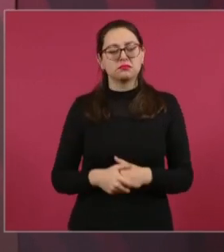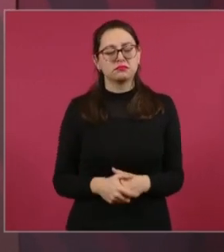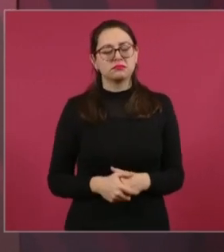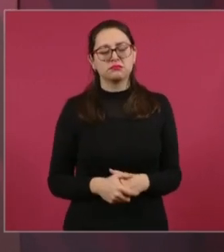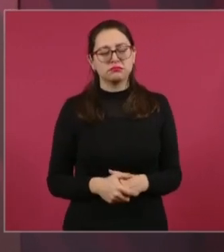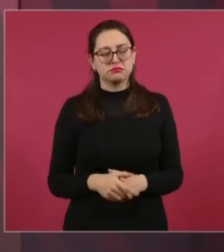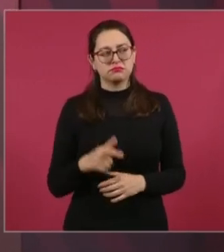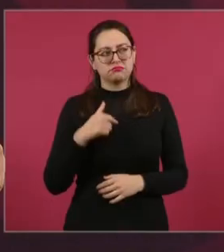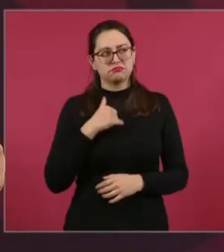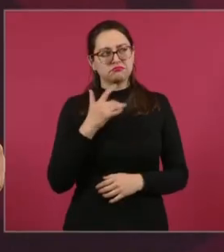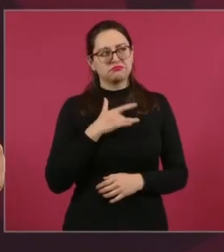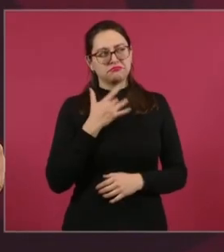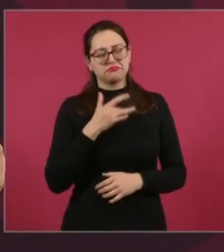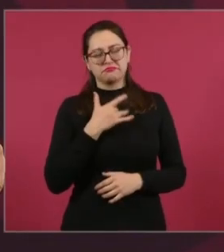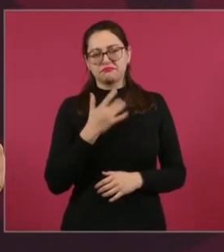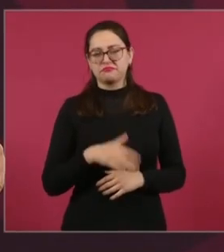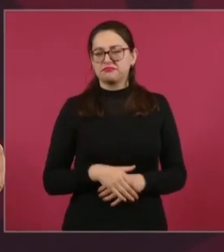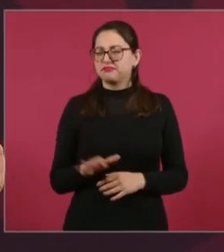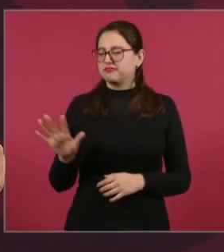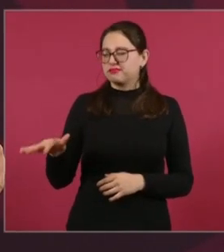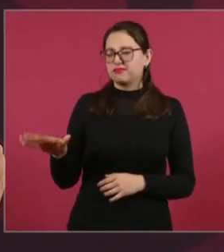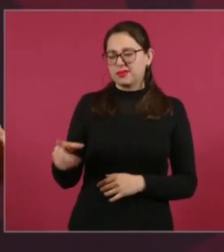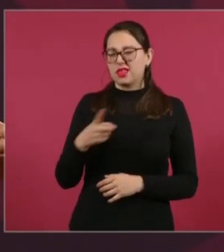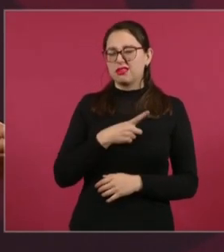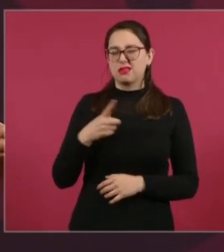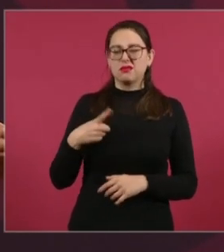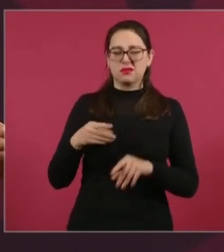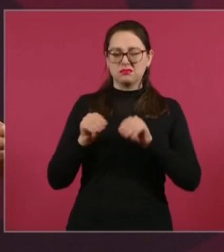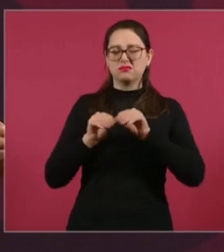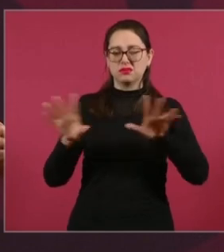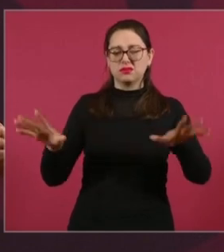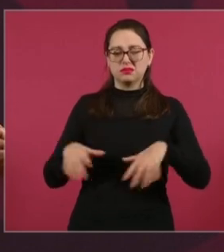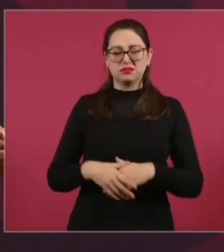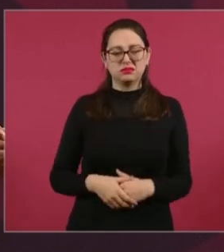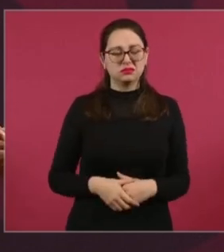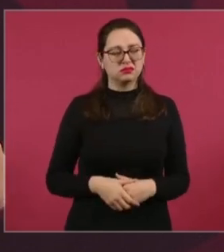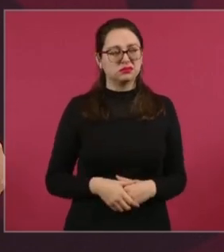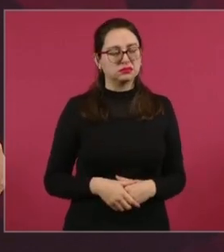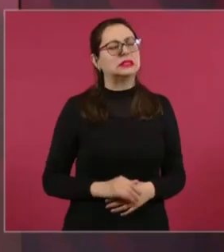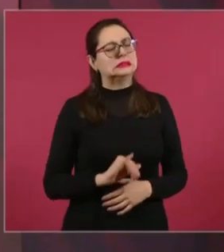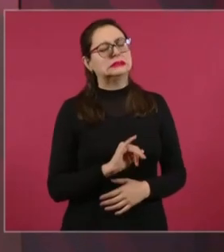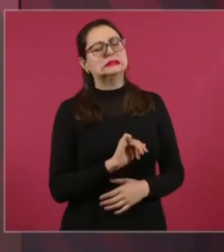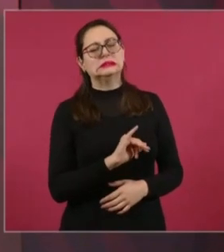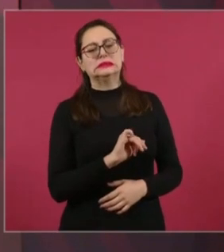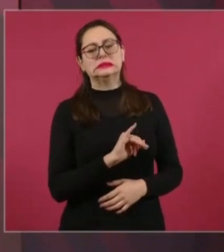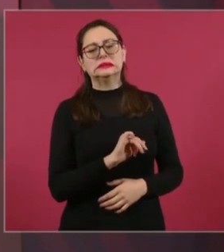al maestro hay que darlo a conocer, sí, sí, sí, ya. Me acuerdo que